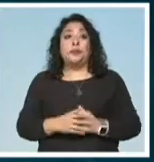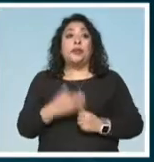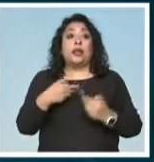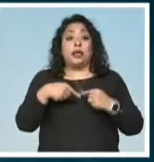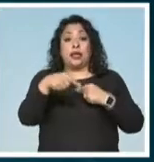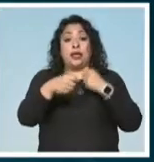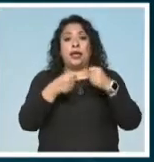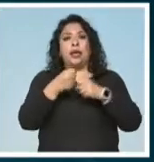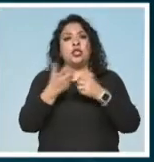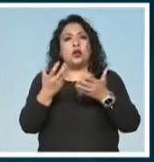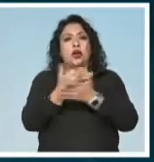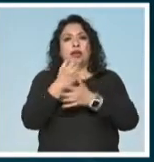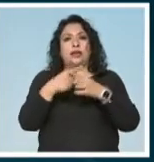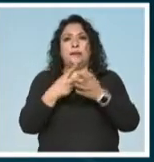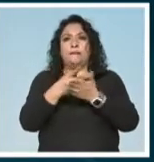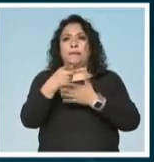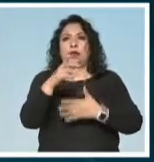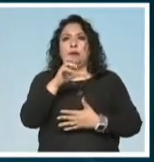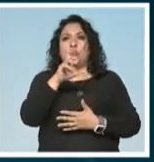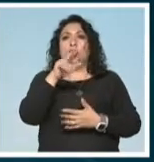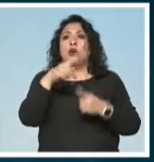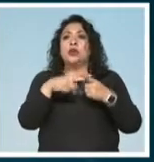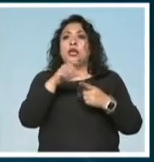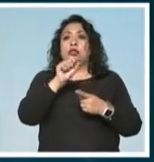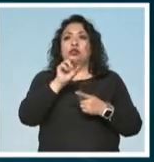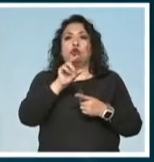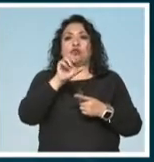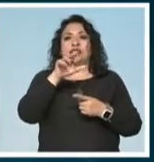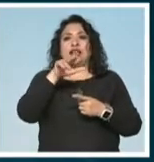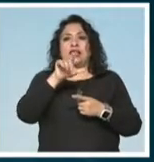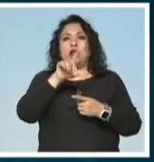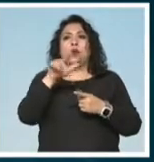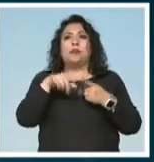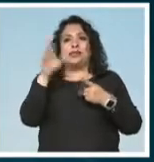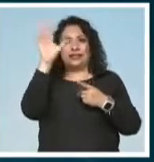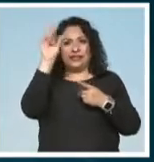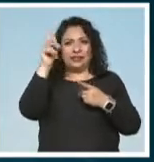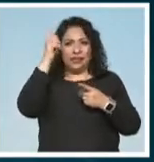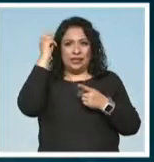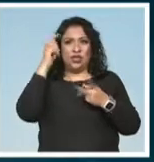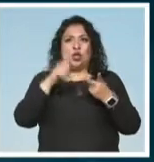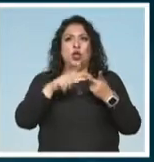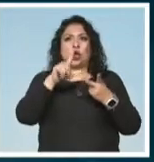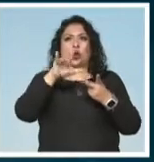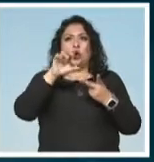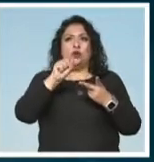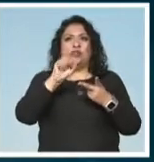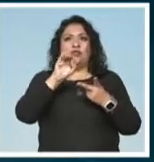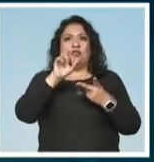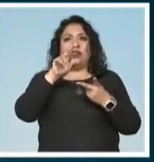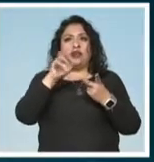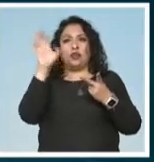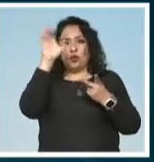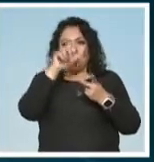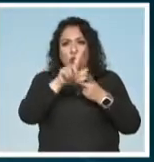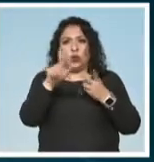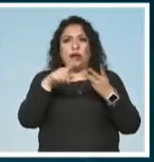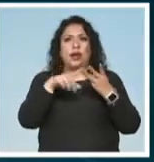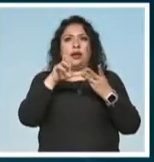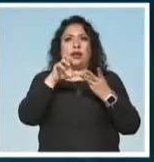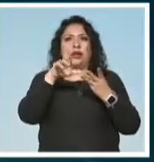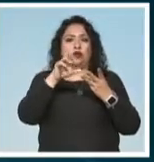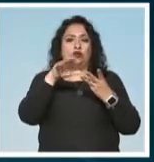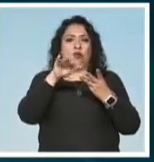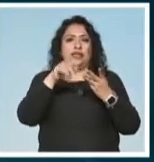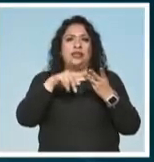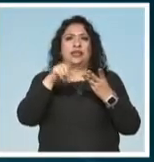Este año los ganadores del Premio Crónica fueron Susana López Charretón en Ciencia y Tecnología, Luis Fernando Lara en Cultura, Carlos